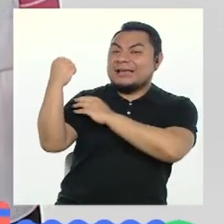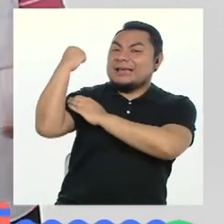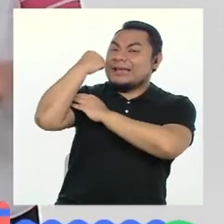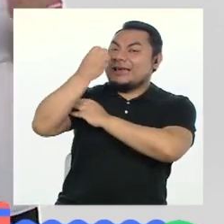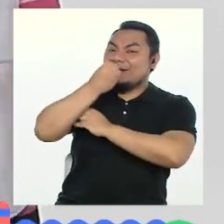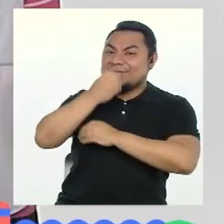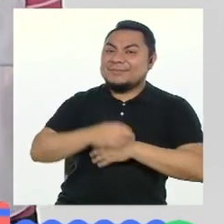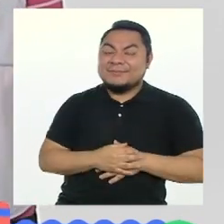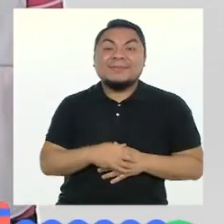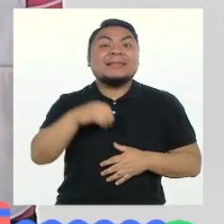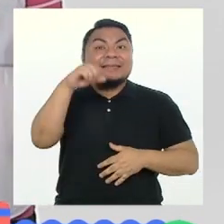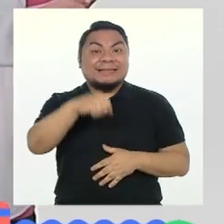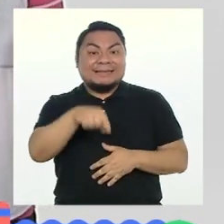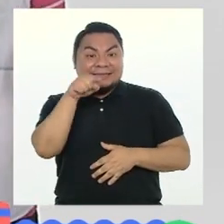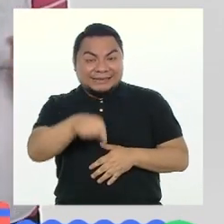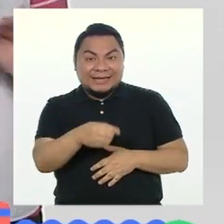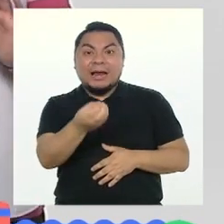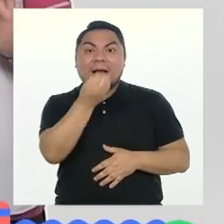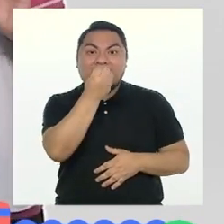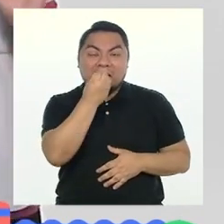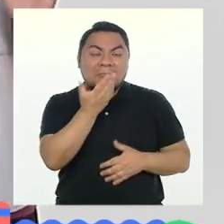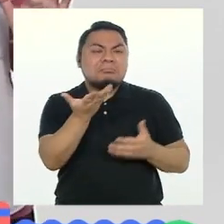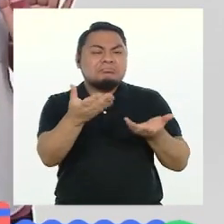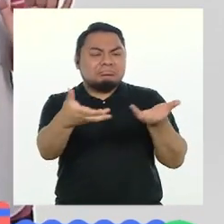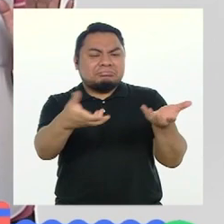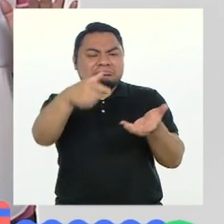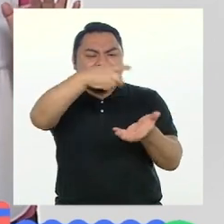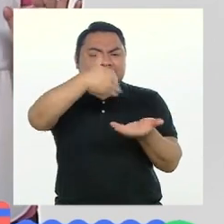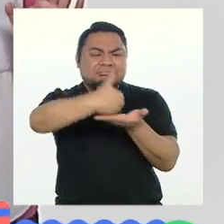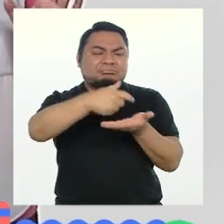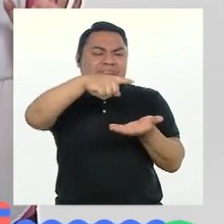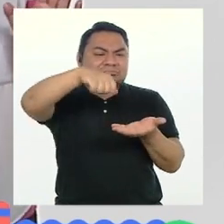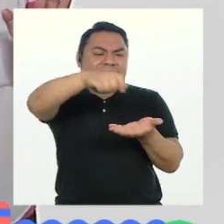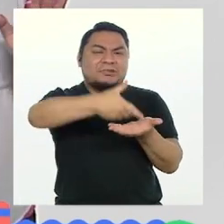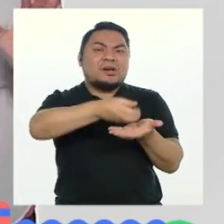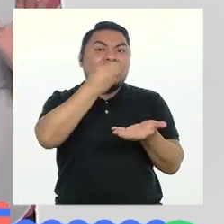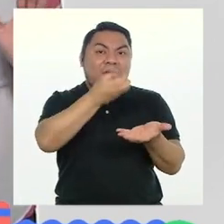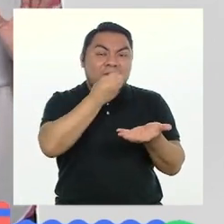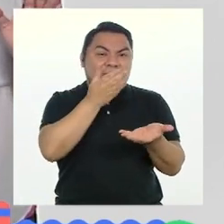Sí, podemos consumirla cruda en una deliciosa ensalada